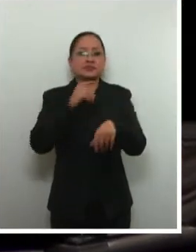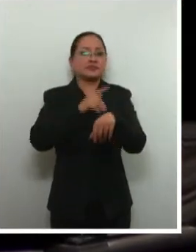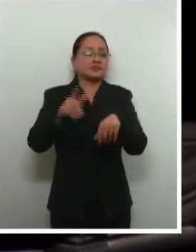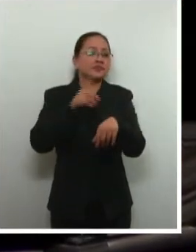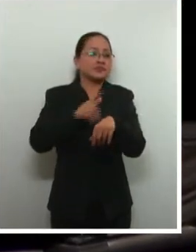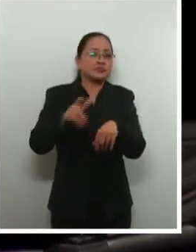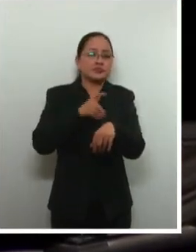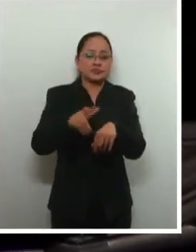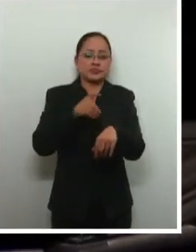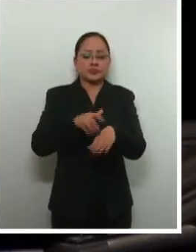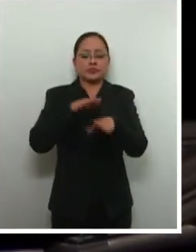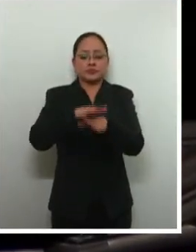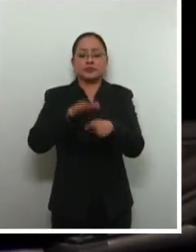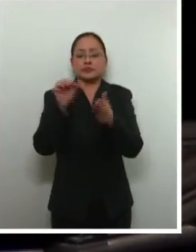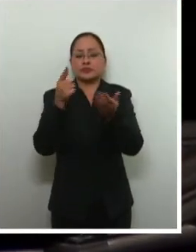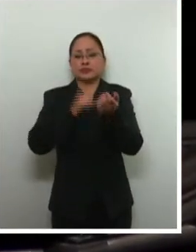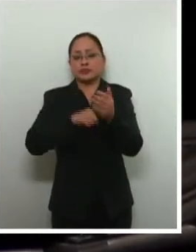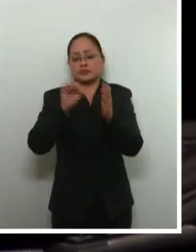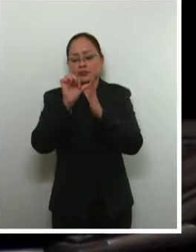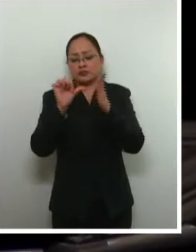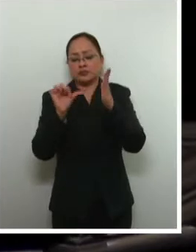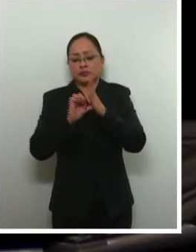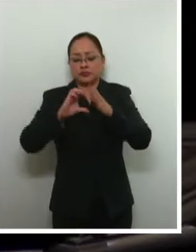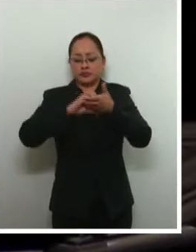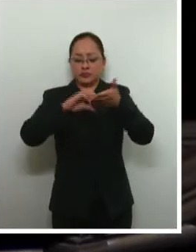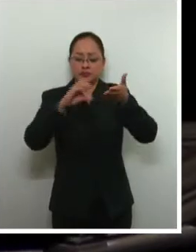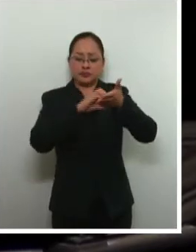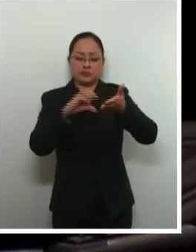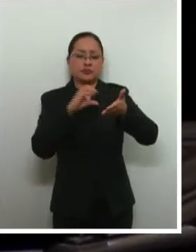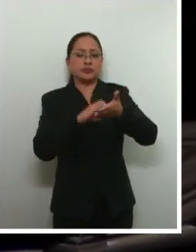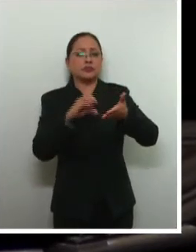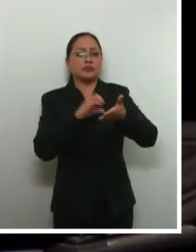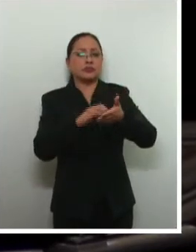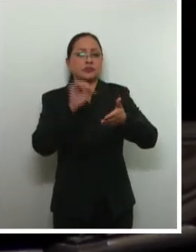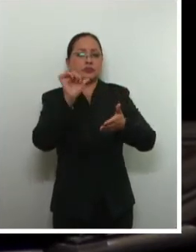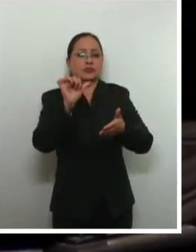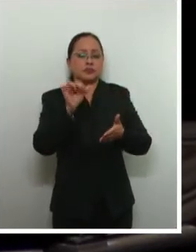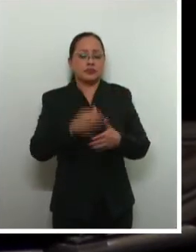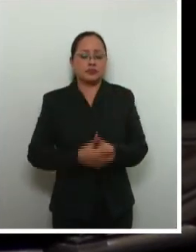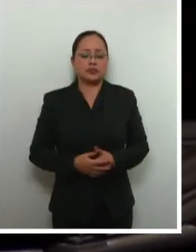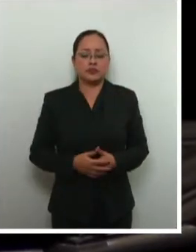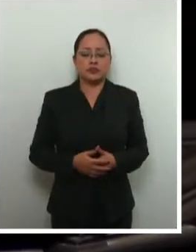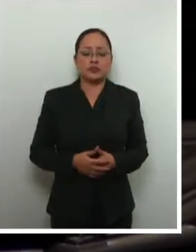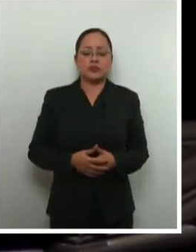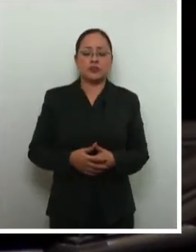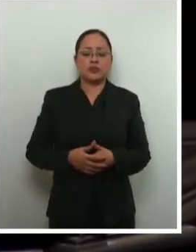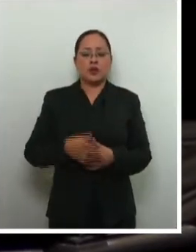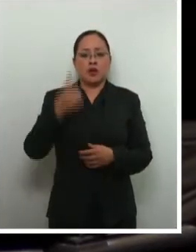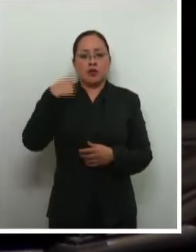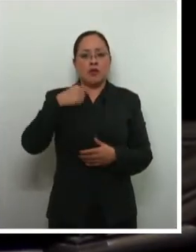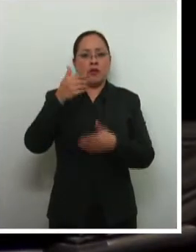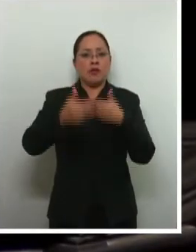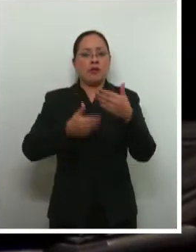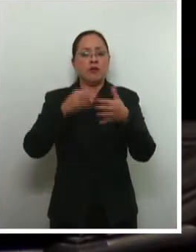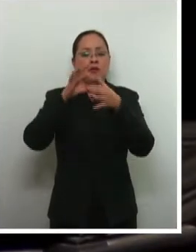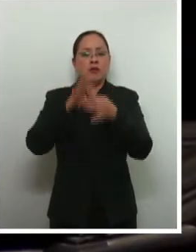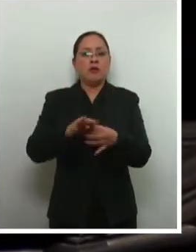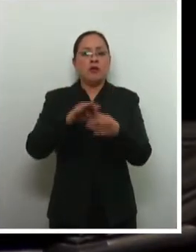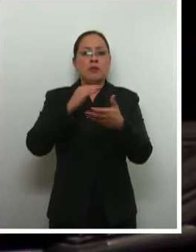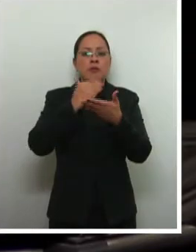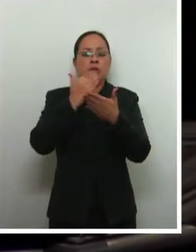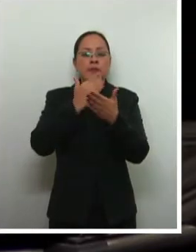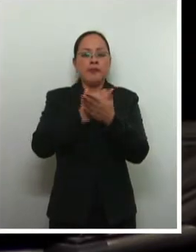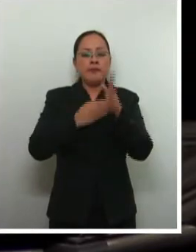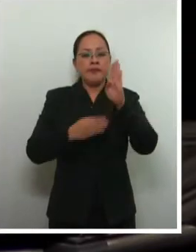números del propio inciso A. Para el caso del inciso